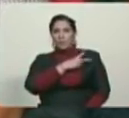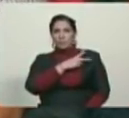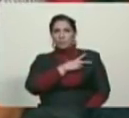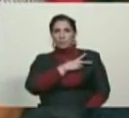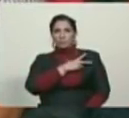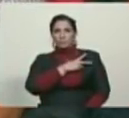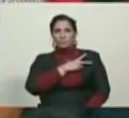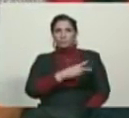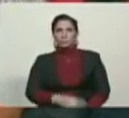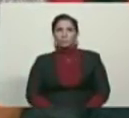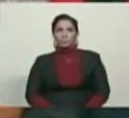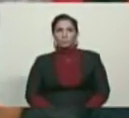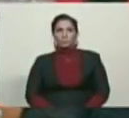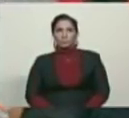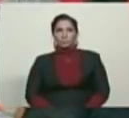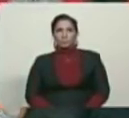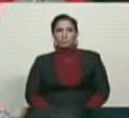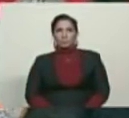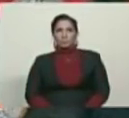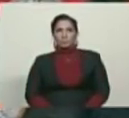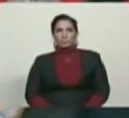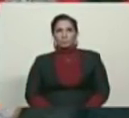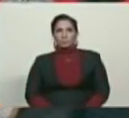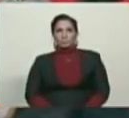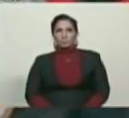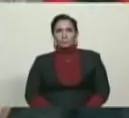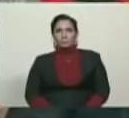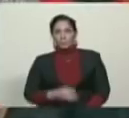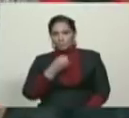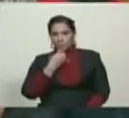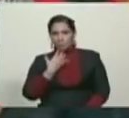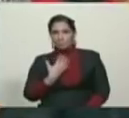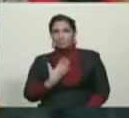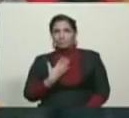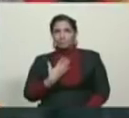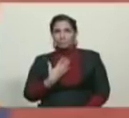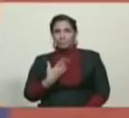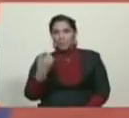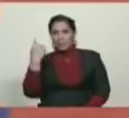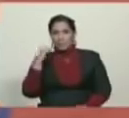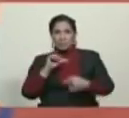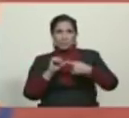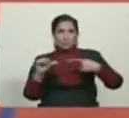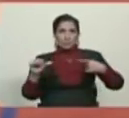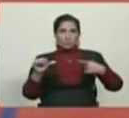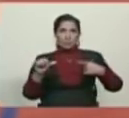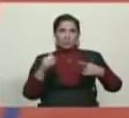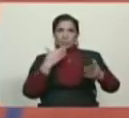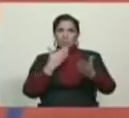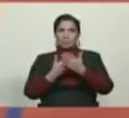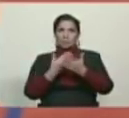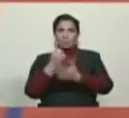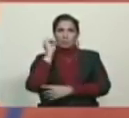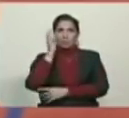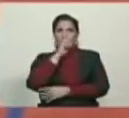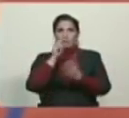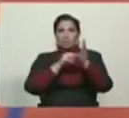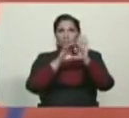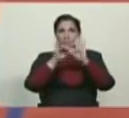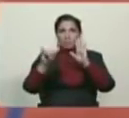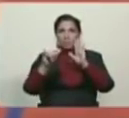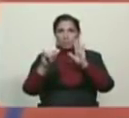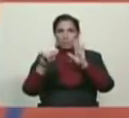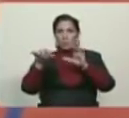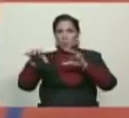Buenas. La semana pasada, bueno, se propuso en la Asamblea Nacional Constituyente la disolución de